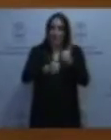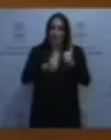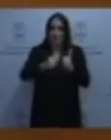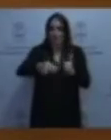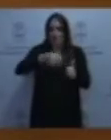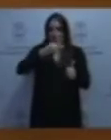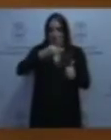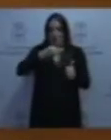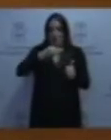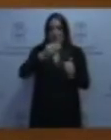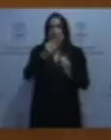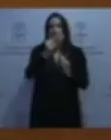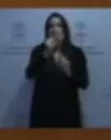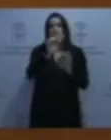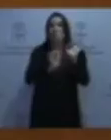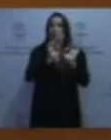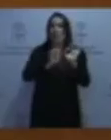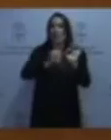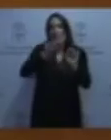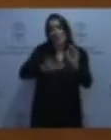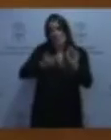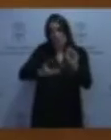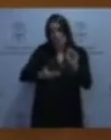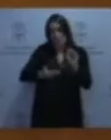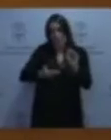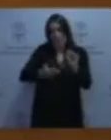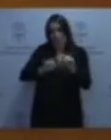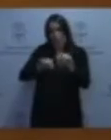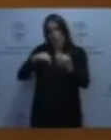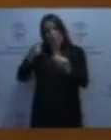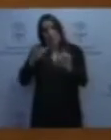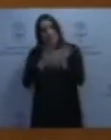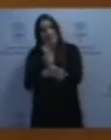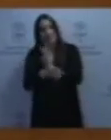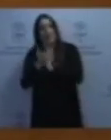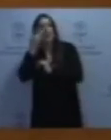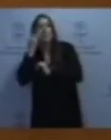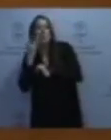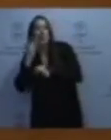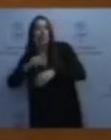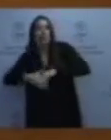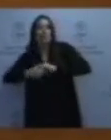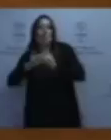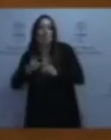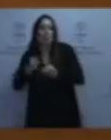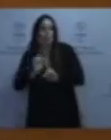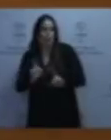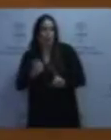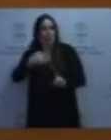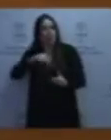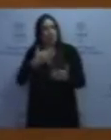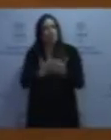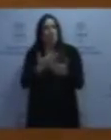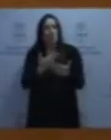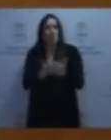puntuación final del examen, la arbitrariedad estaba servida. Por eso planteamos un recurso legislativo bien